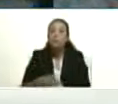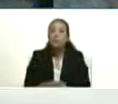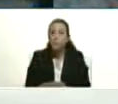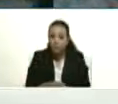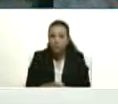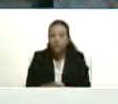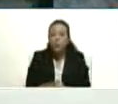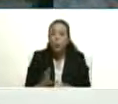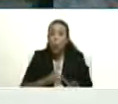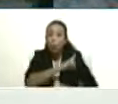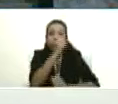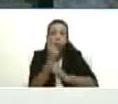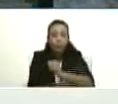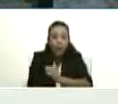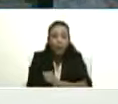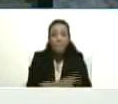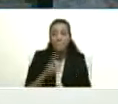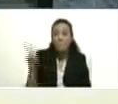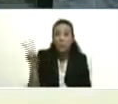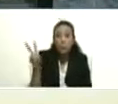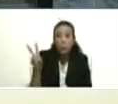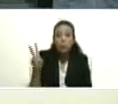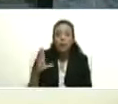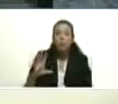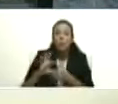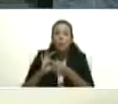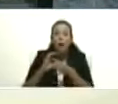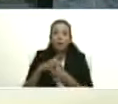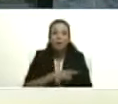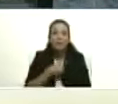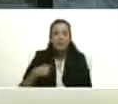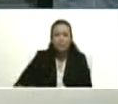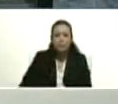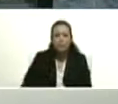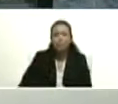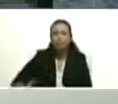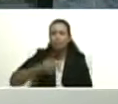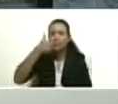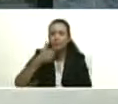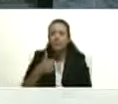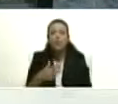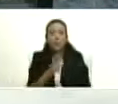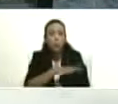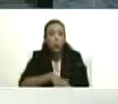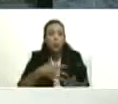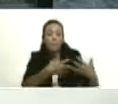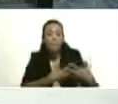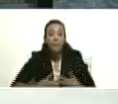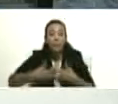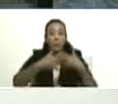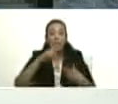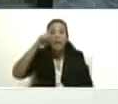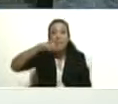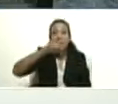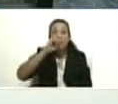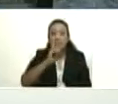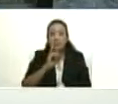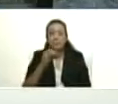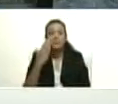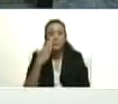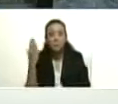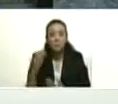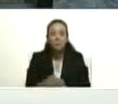Con la gran potencia de este mundo, nuestra hermana República Popular China y nuestro hermano presidente Xi